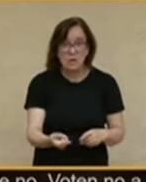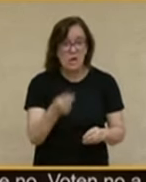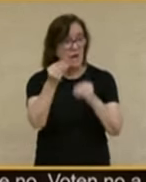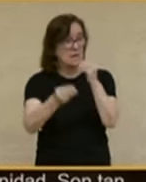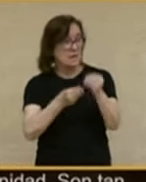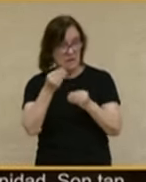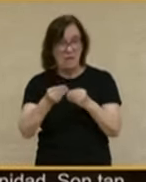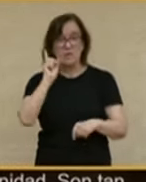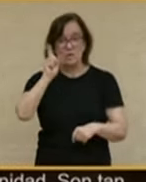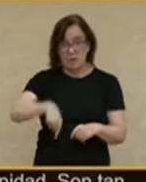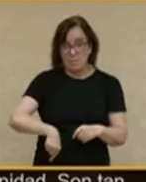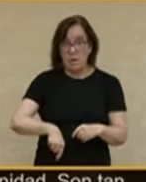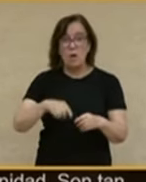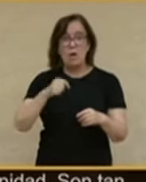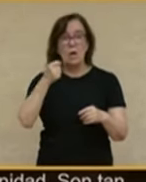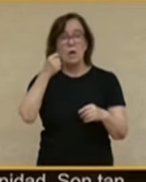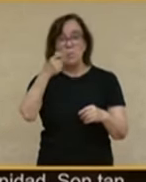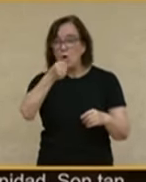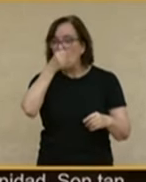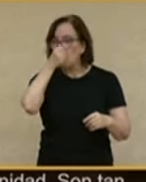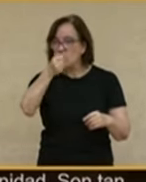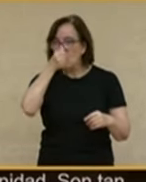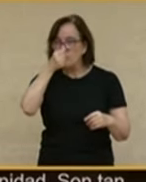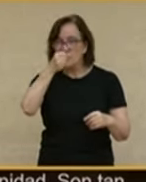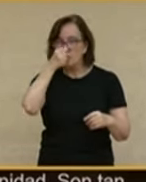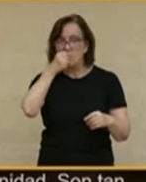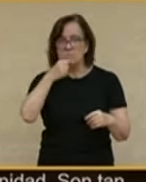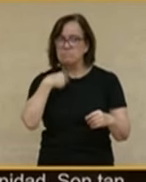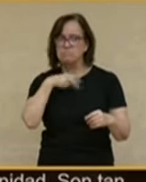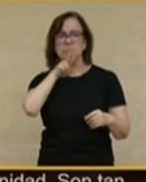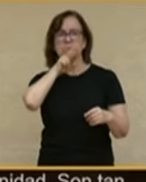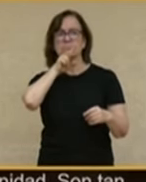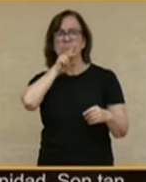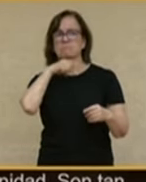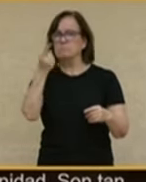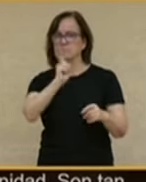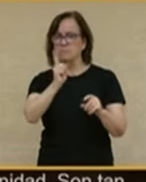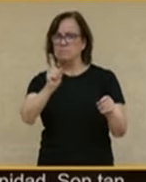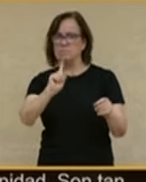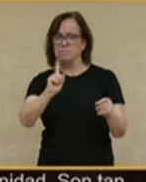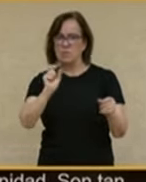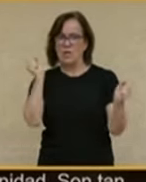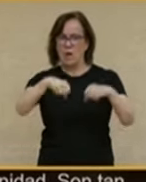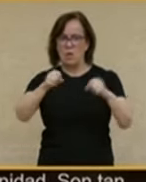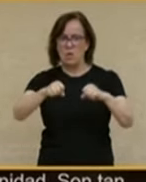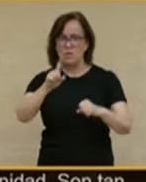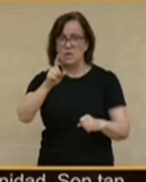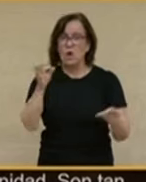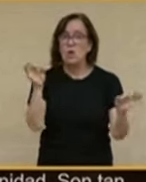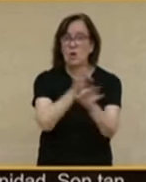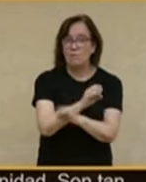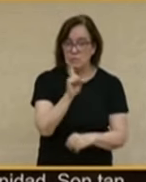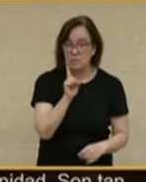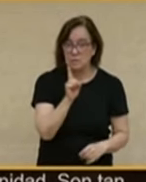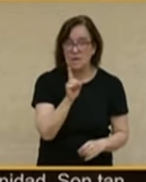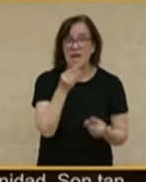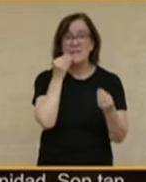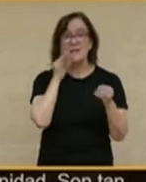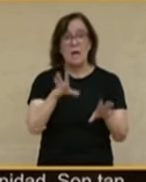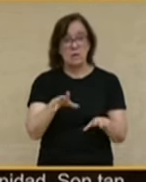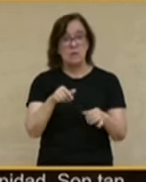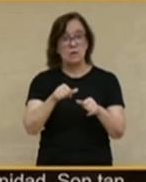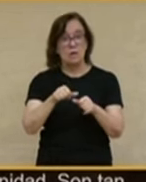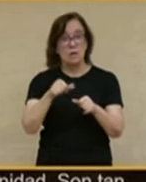haciendo también con los pocos socialistas que han alzado la voz ante este abuso. Y no se confundan, la historia